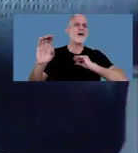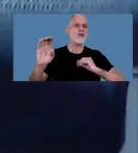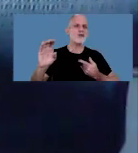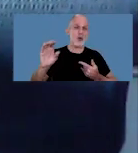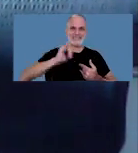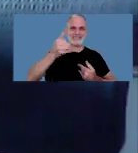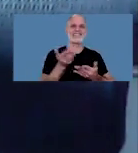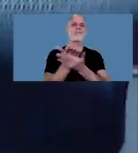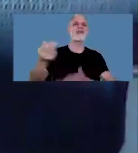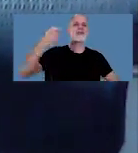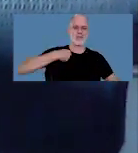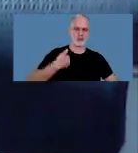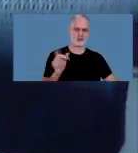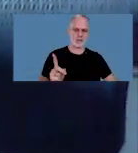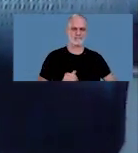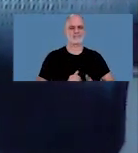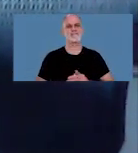devolución.